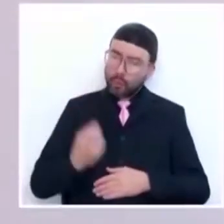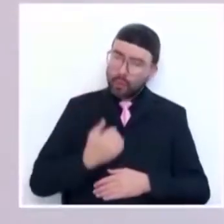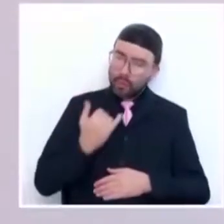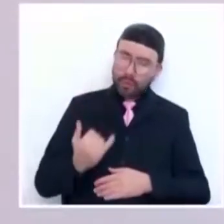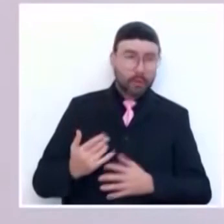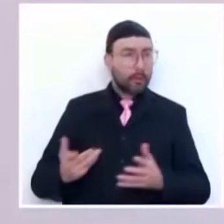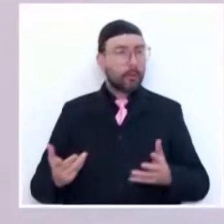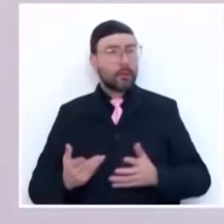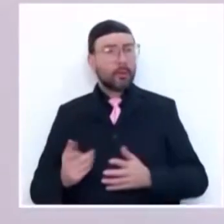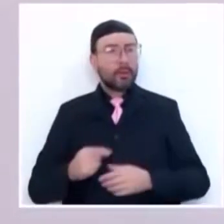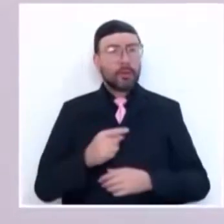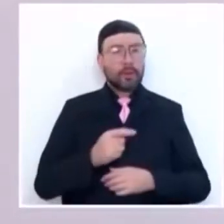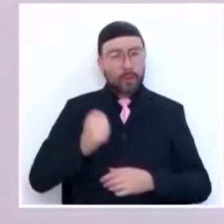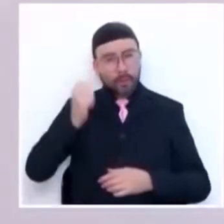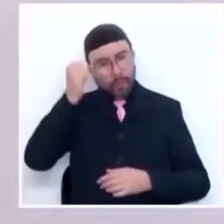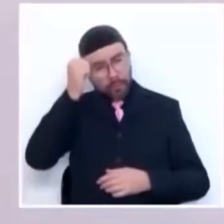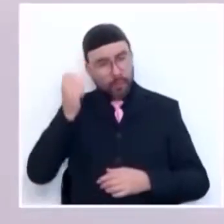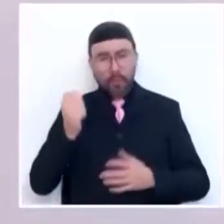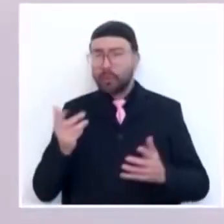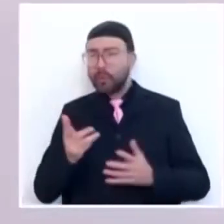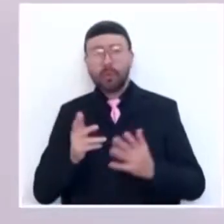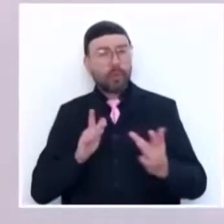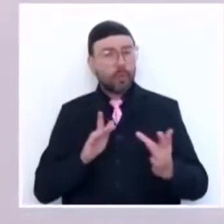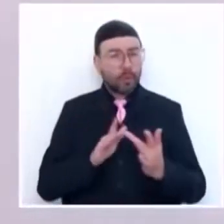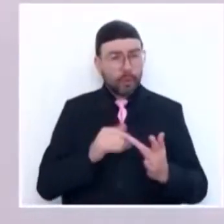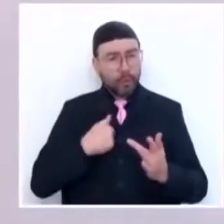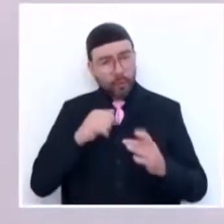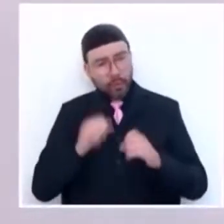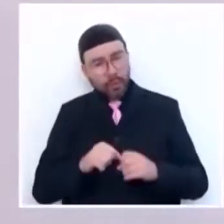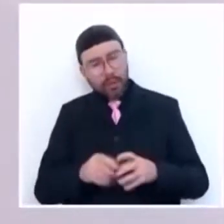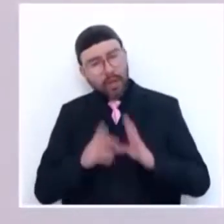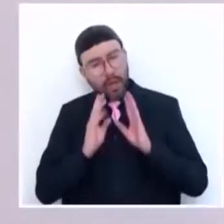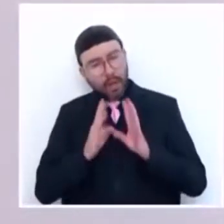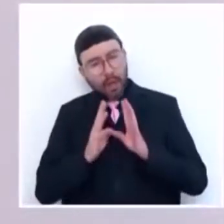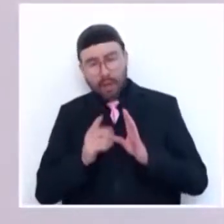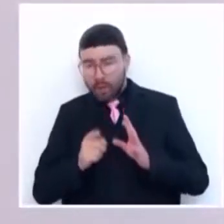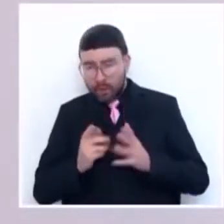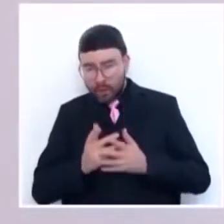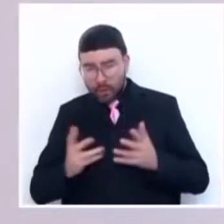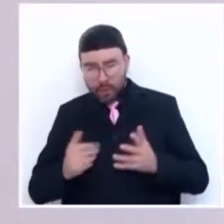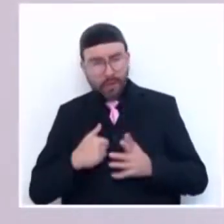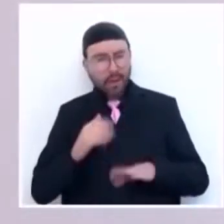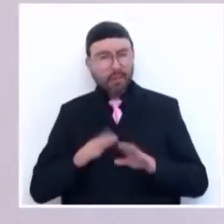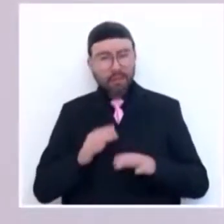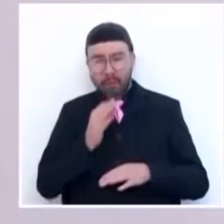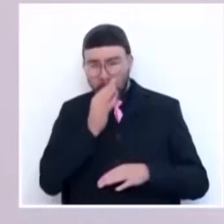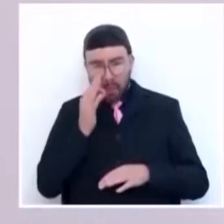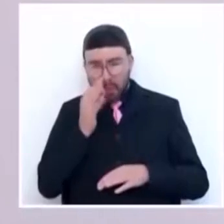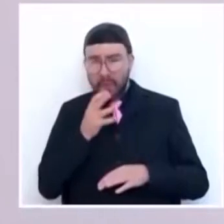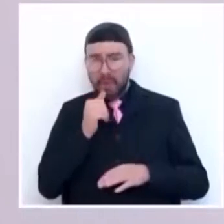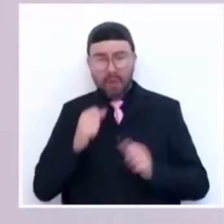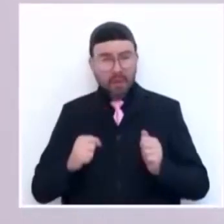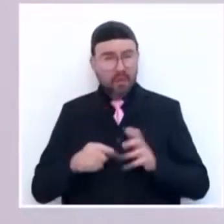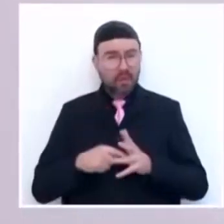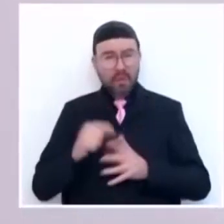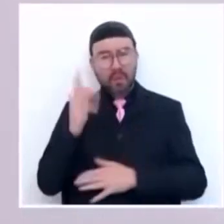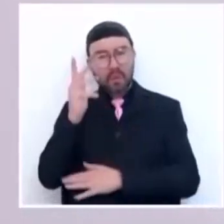dónde hay un maestro con quien yo pueda hablar sobre esas cosas que no se hablan en un simposio, en un